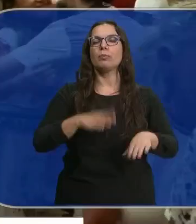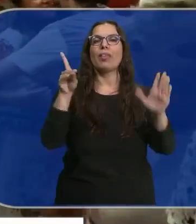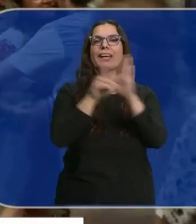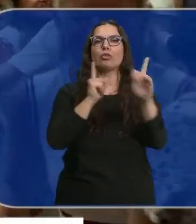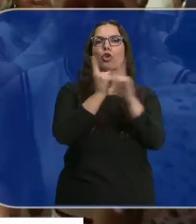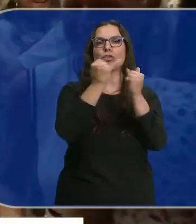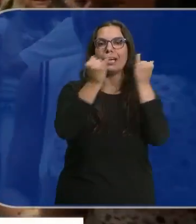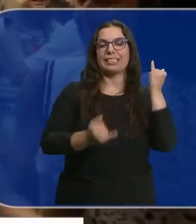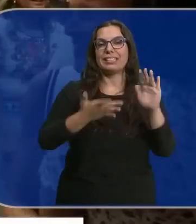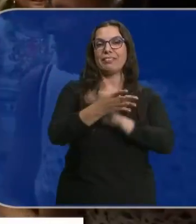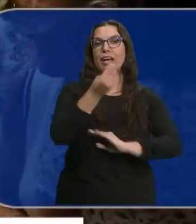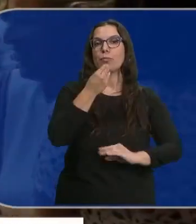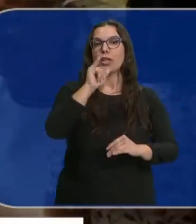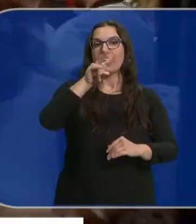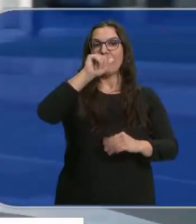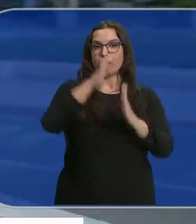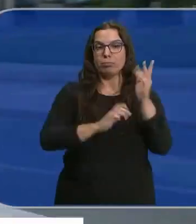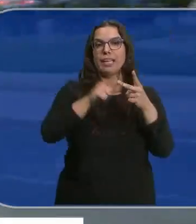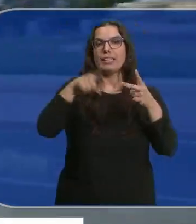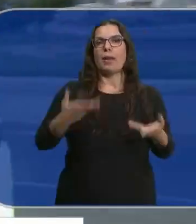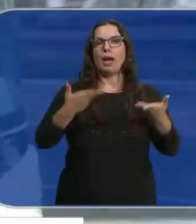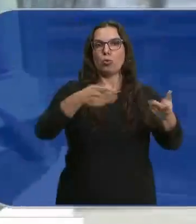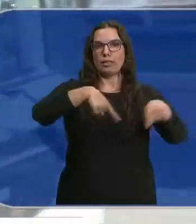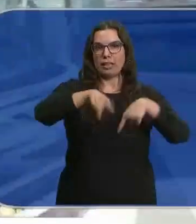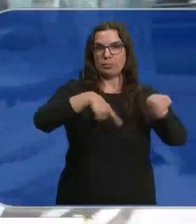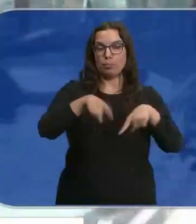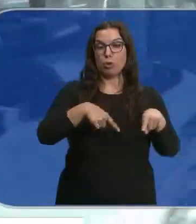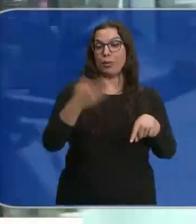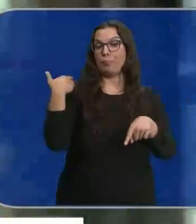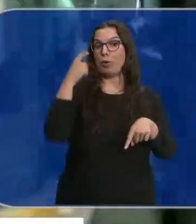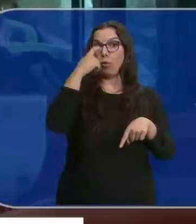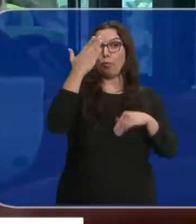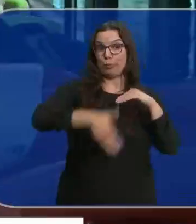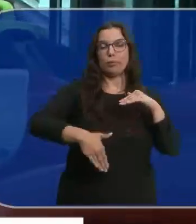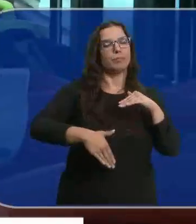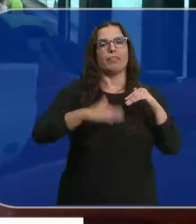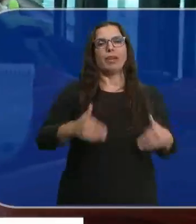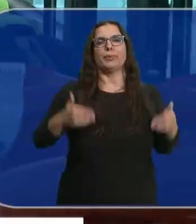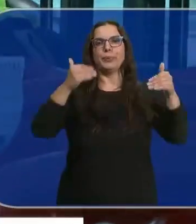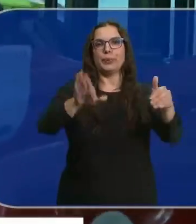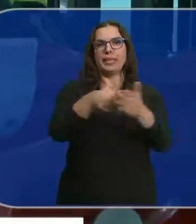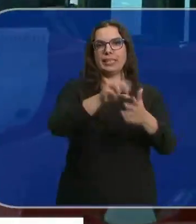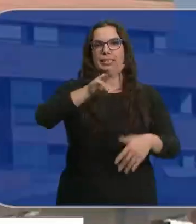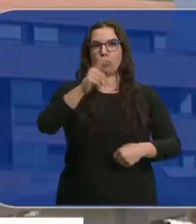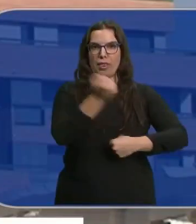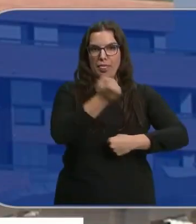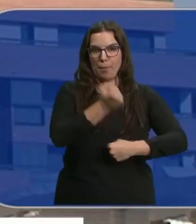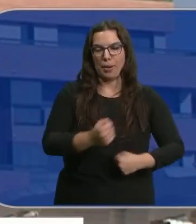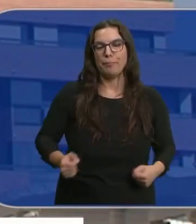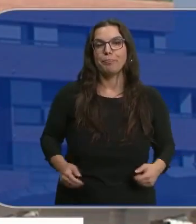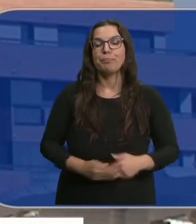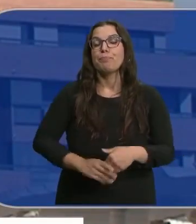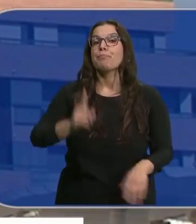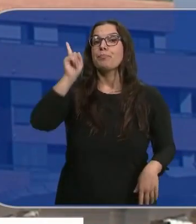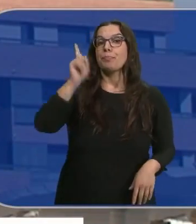implica la rebaja del IVA de los alimentos y las ayudas al transporte. Ayudas que caducaban en junio, pero que se prorrogan hasta el 31 de